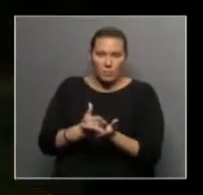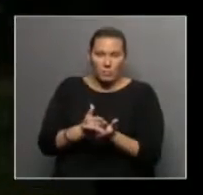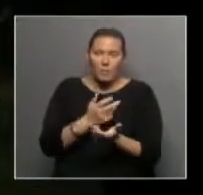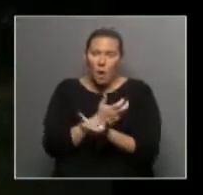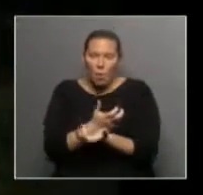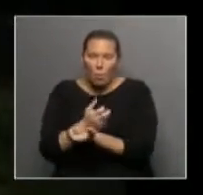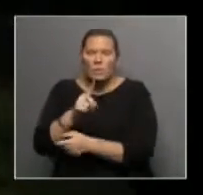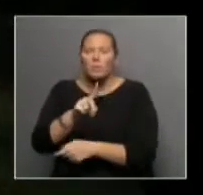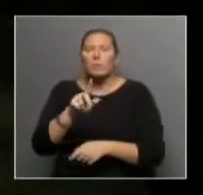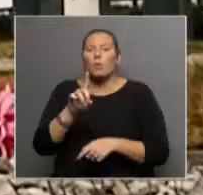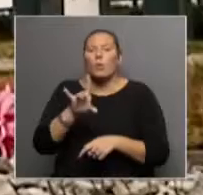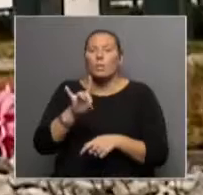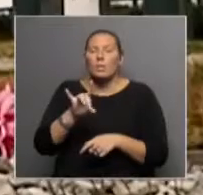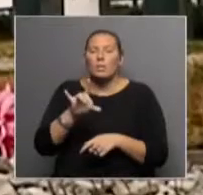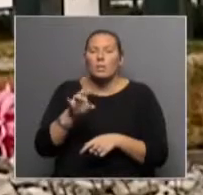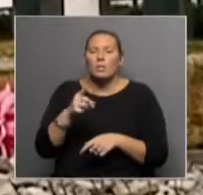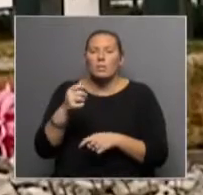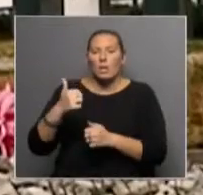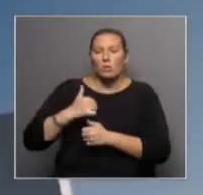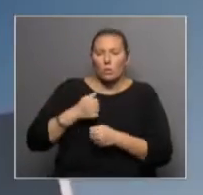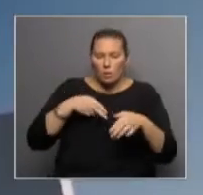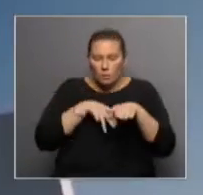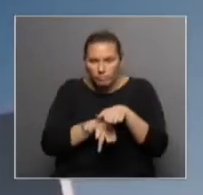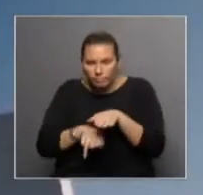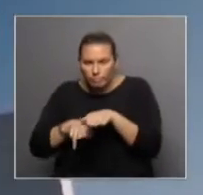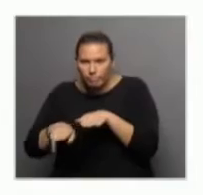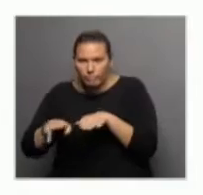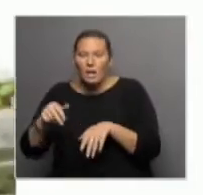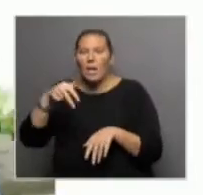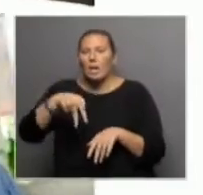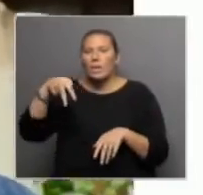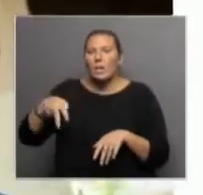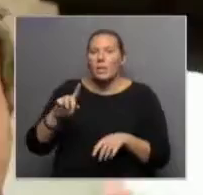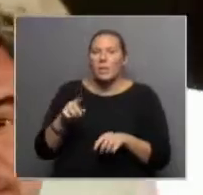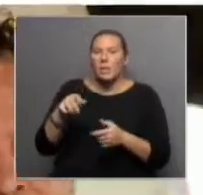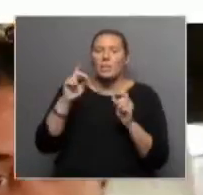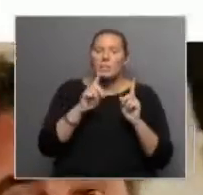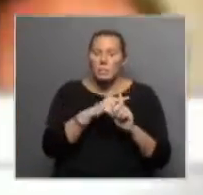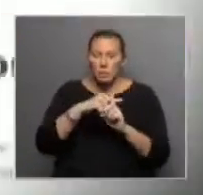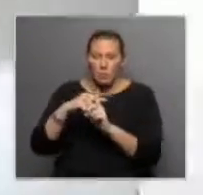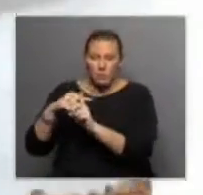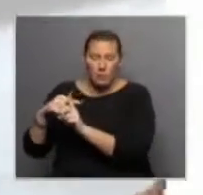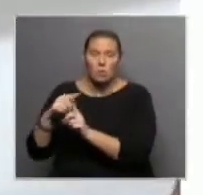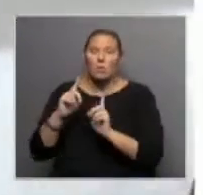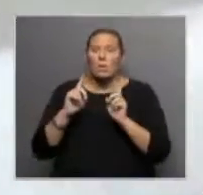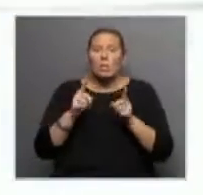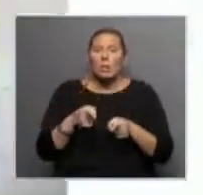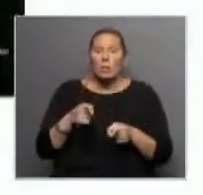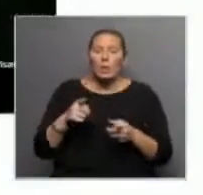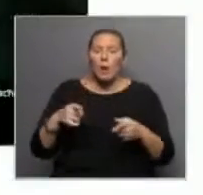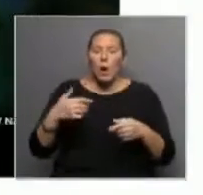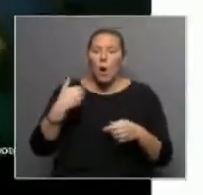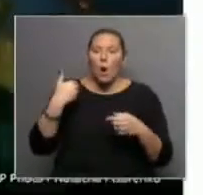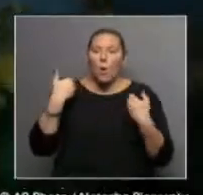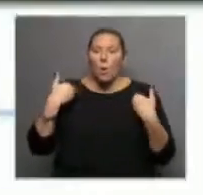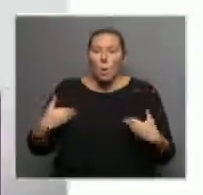de 115 soldados enterrados como NN en el cementerio de Darwin, en Malvinas, y también el cuerpo del